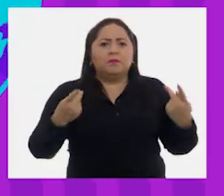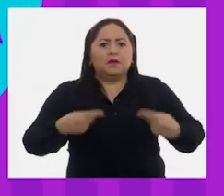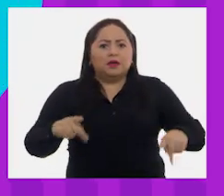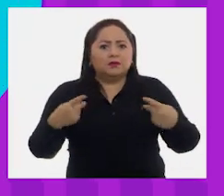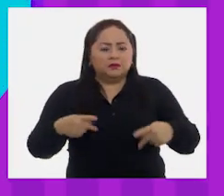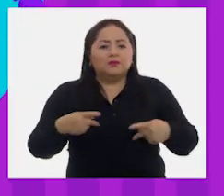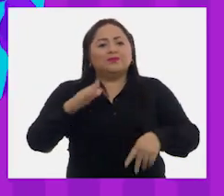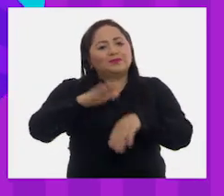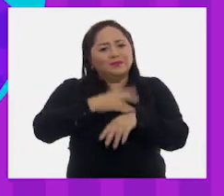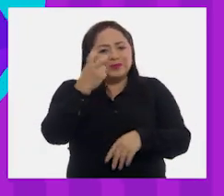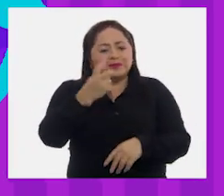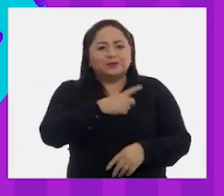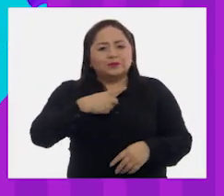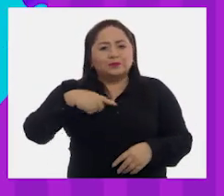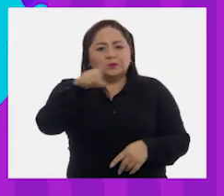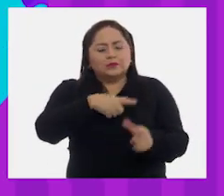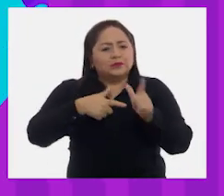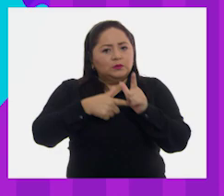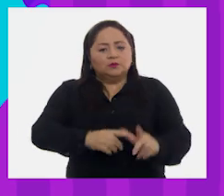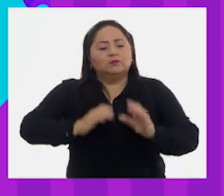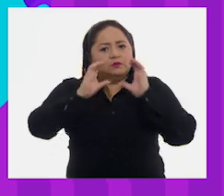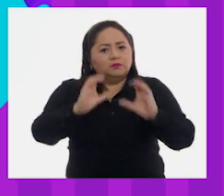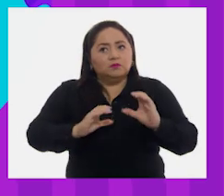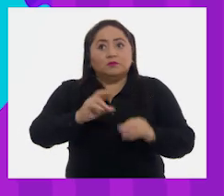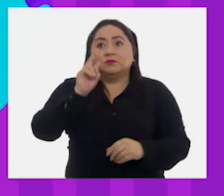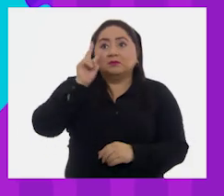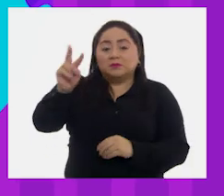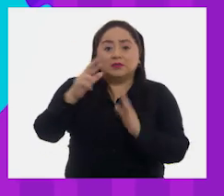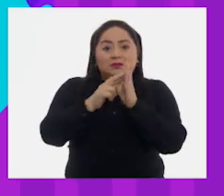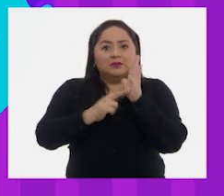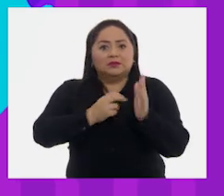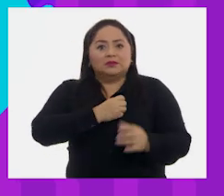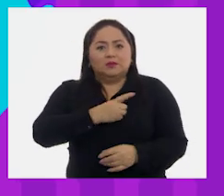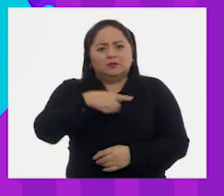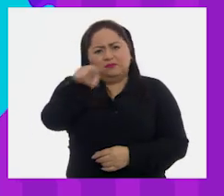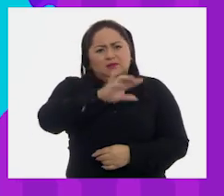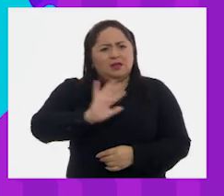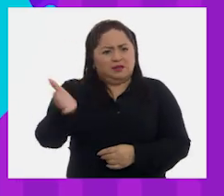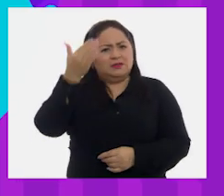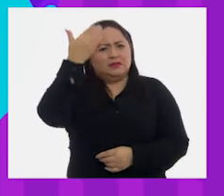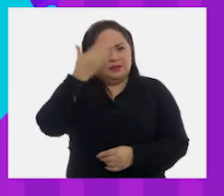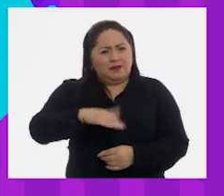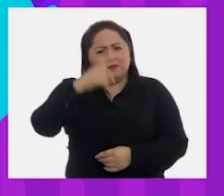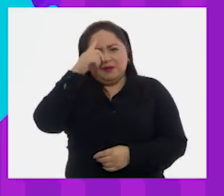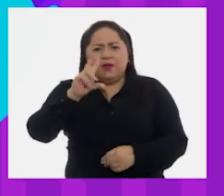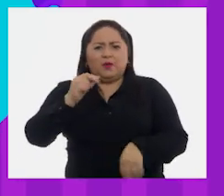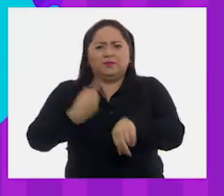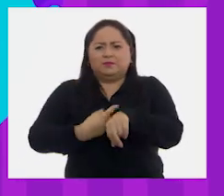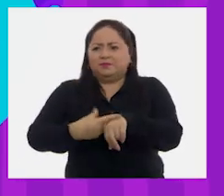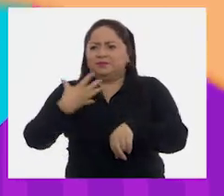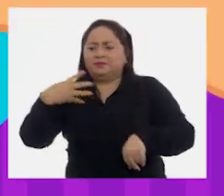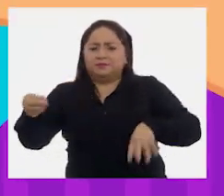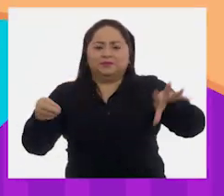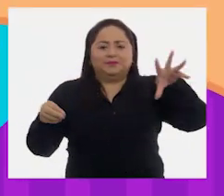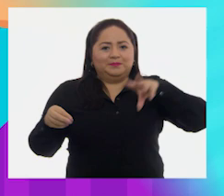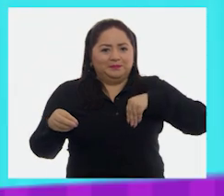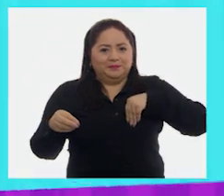personas. Por eso hay que continuar cuidándonos siguiendo las buenas prácticas que ya todos conocemos para evitar contagiarnos.